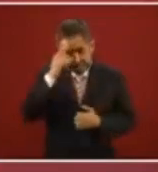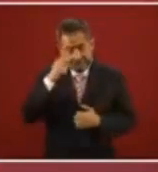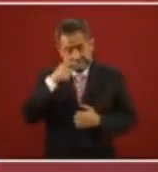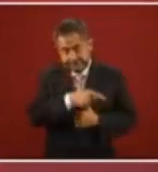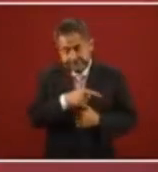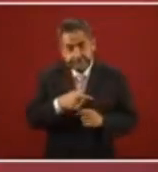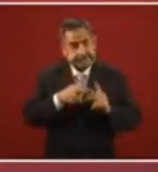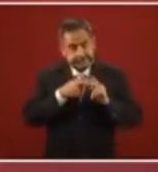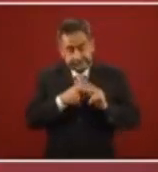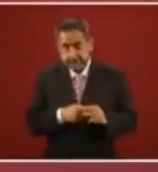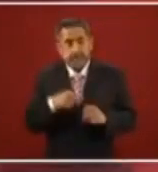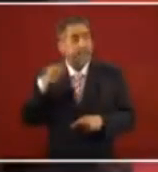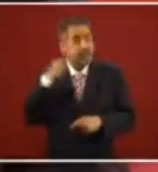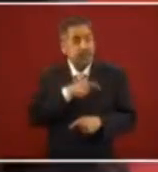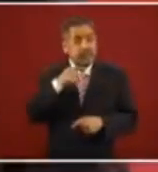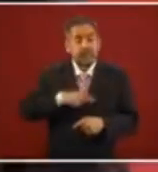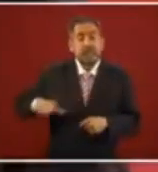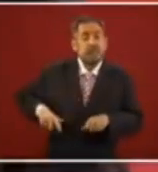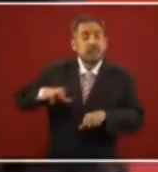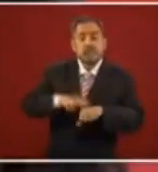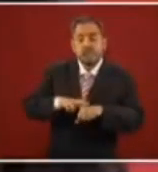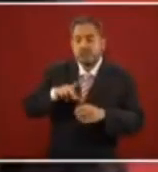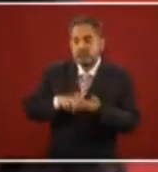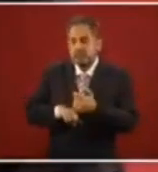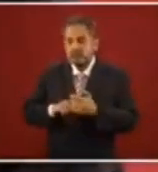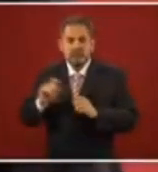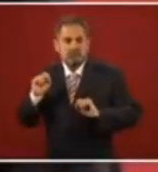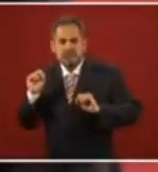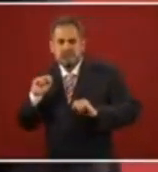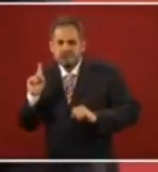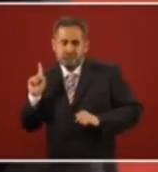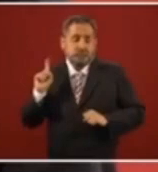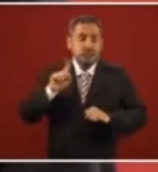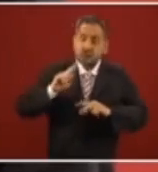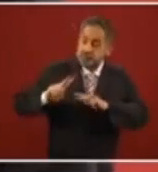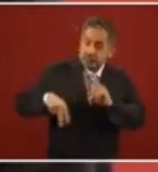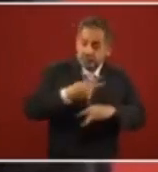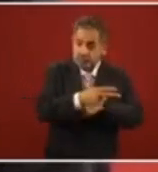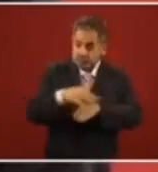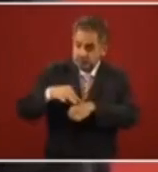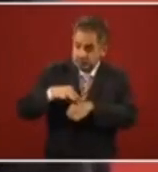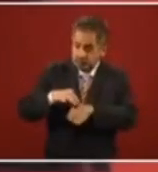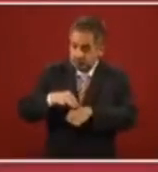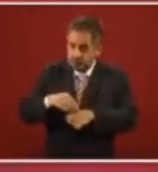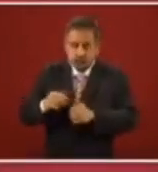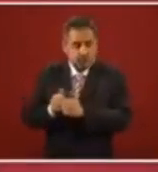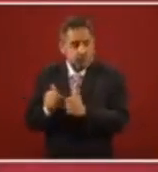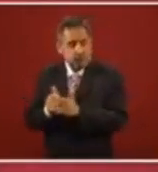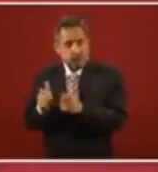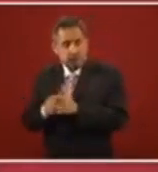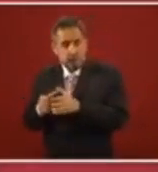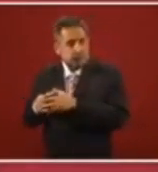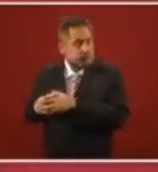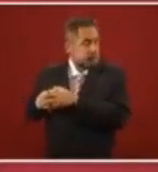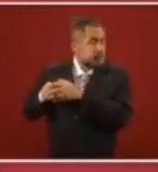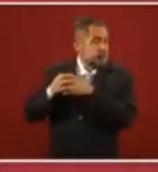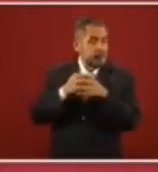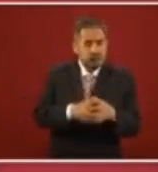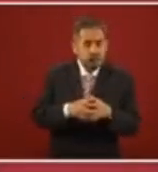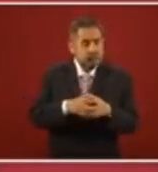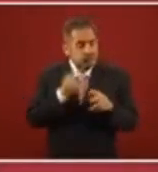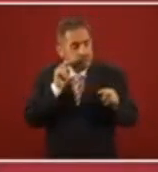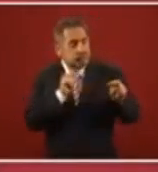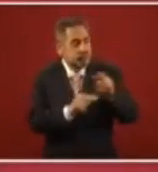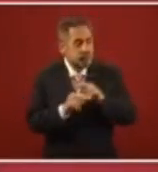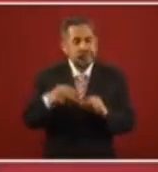conocer lo que había sucedido él se traslada con un grupo de servidores públicos del